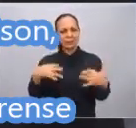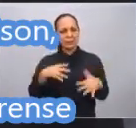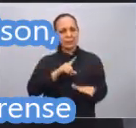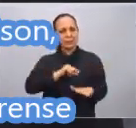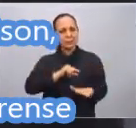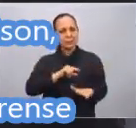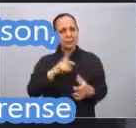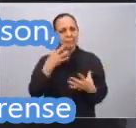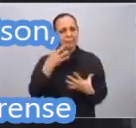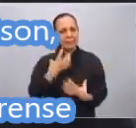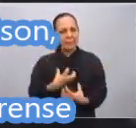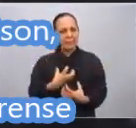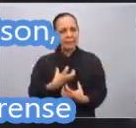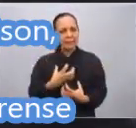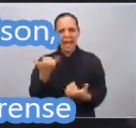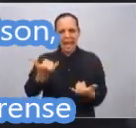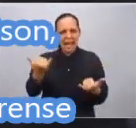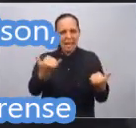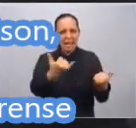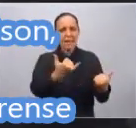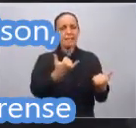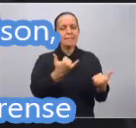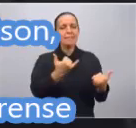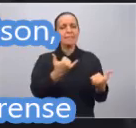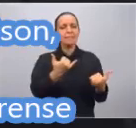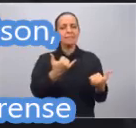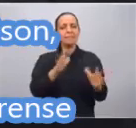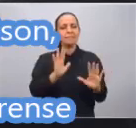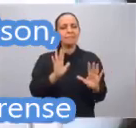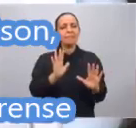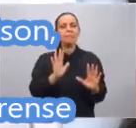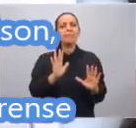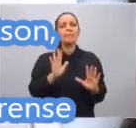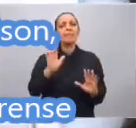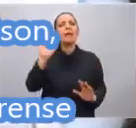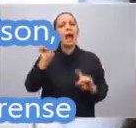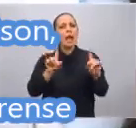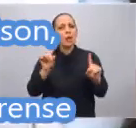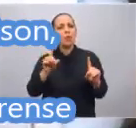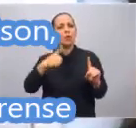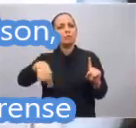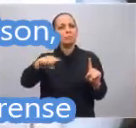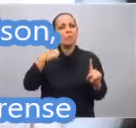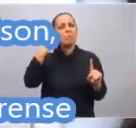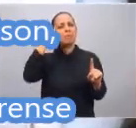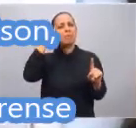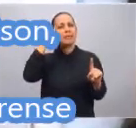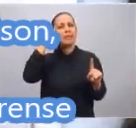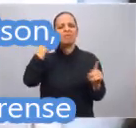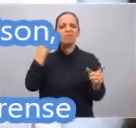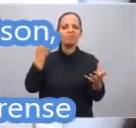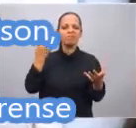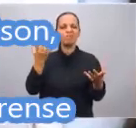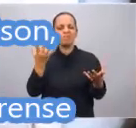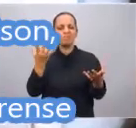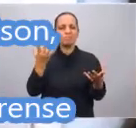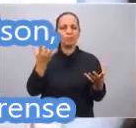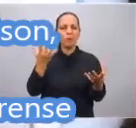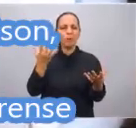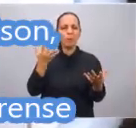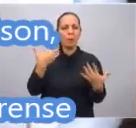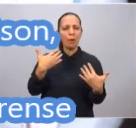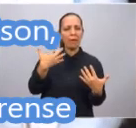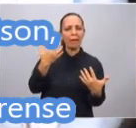tristes y que están ocurriendo, aquellos que pueden verse tentados o aquellos